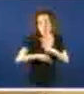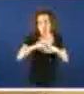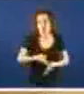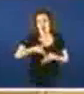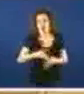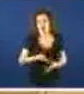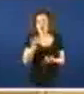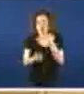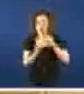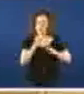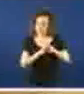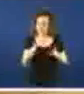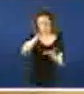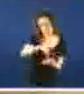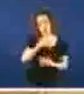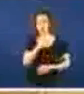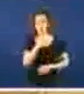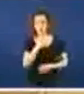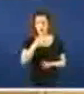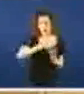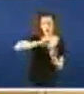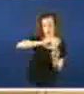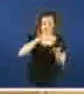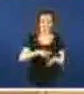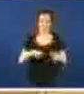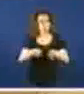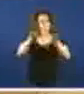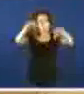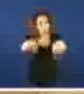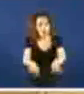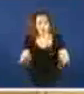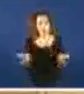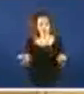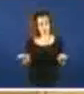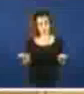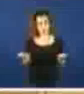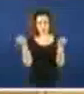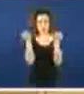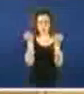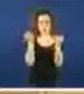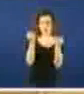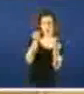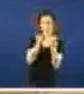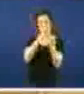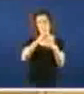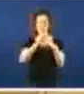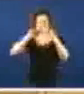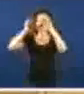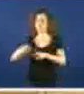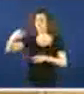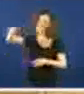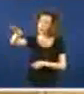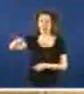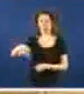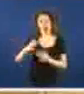convertimos un exercicio de humor nun día como hoxe, aínda que non esteña na cuestión, nun motivo de expulsión do pleno, eu